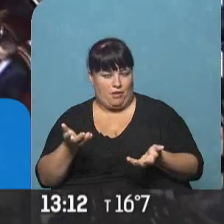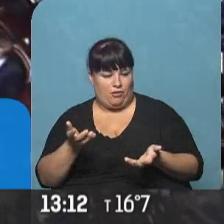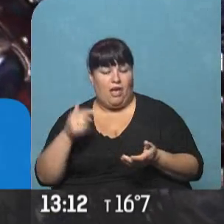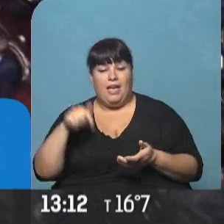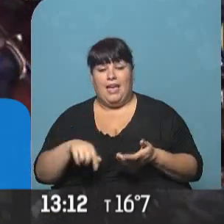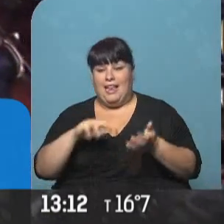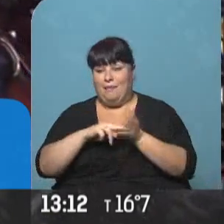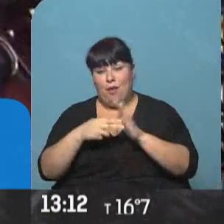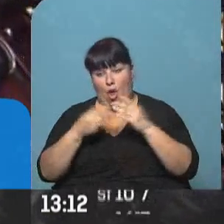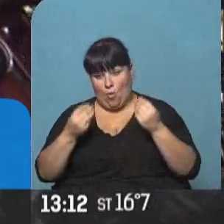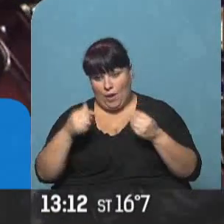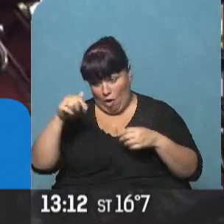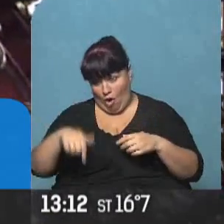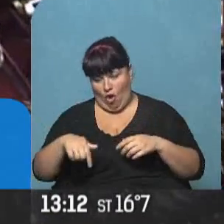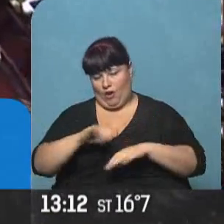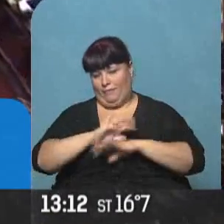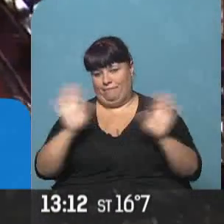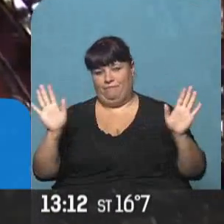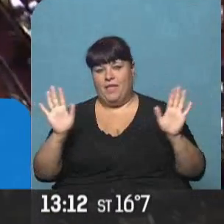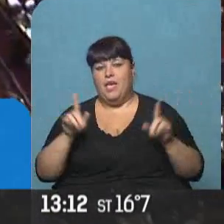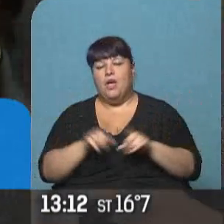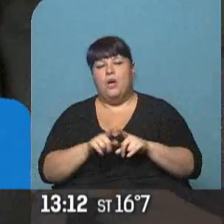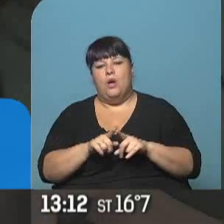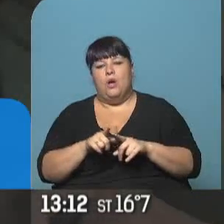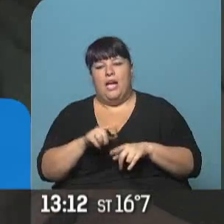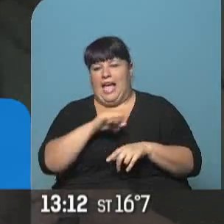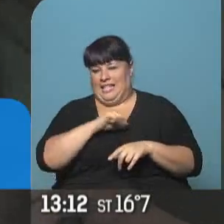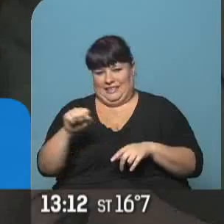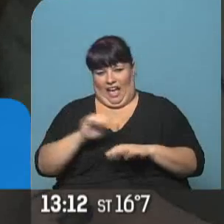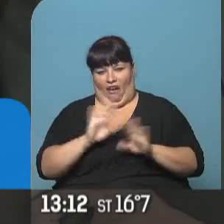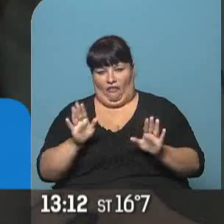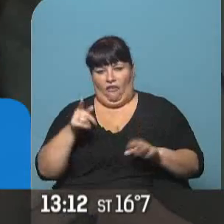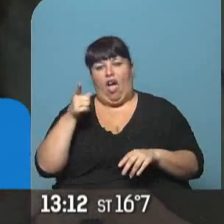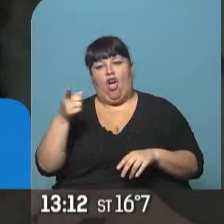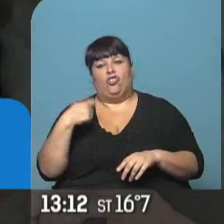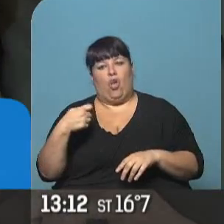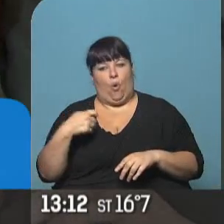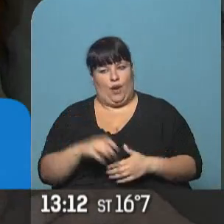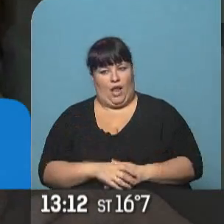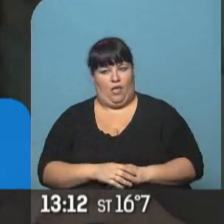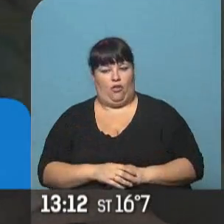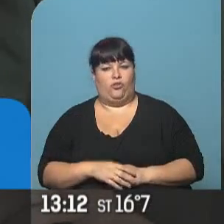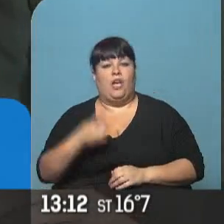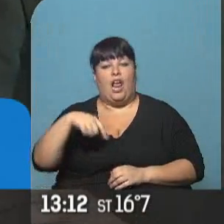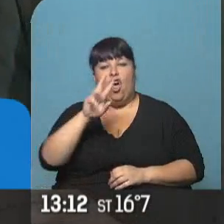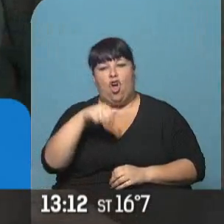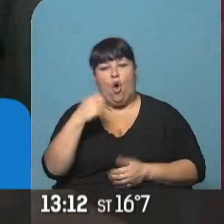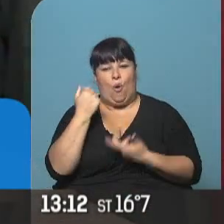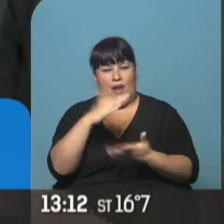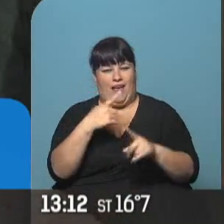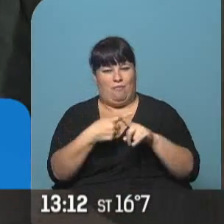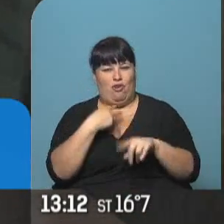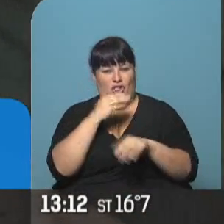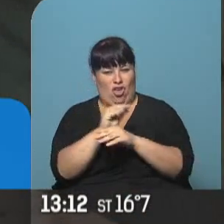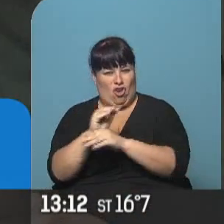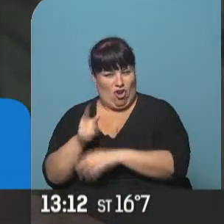el problema que hubo es que hoy se perpetró una estafa a los jubilados, a los que cobran la asignación